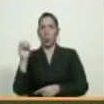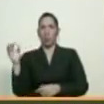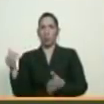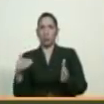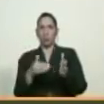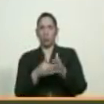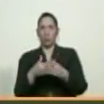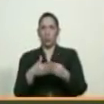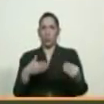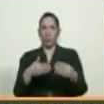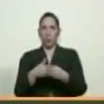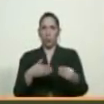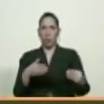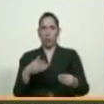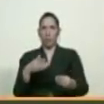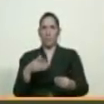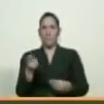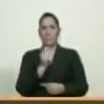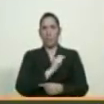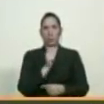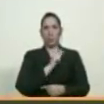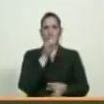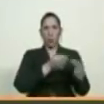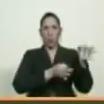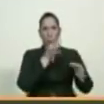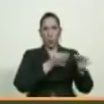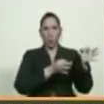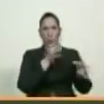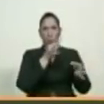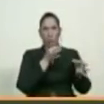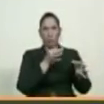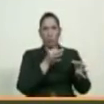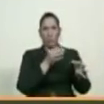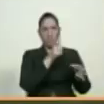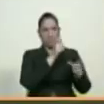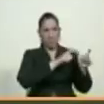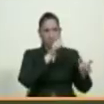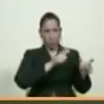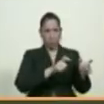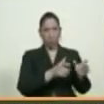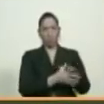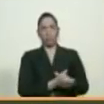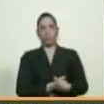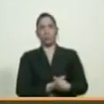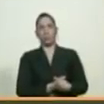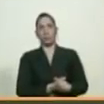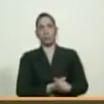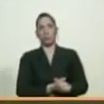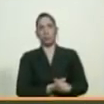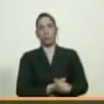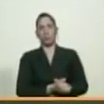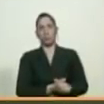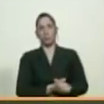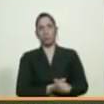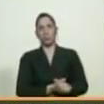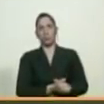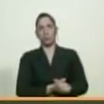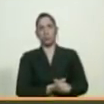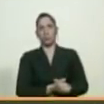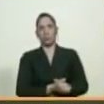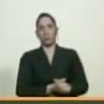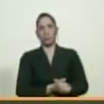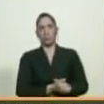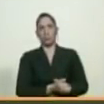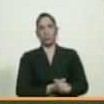$400,000 mensuales para personas jurídicas o su equivalente en las distintas divisas convertibles que se transan en nuestro país